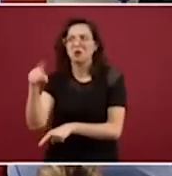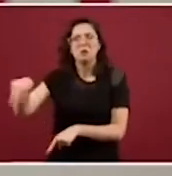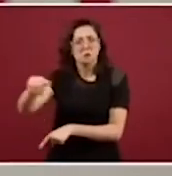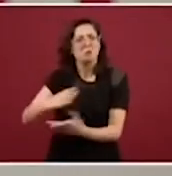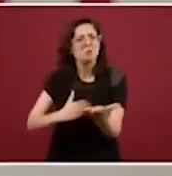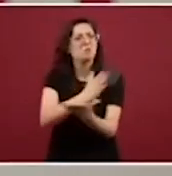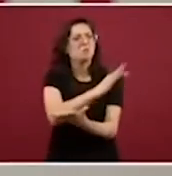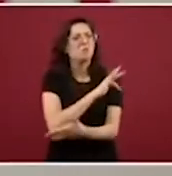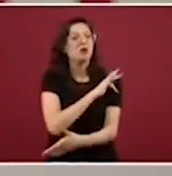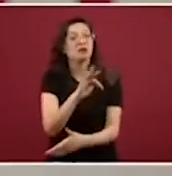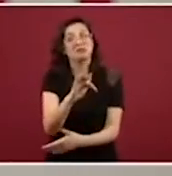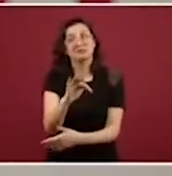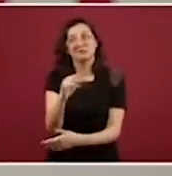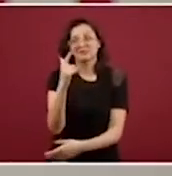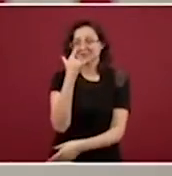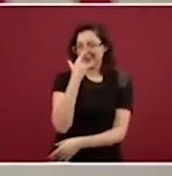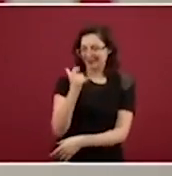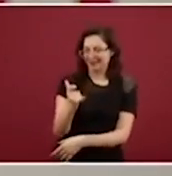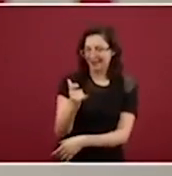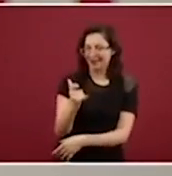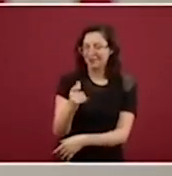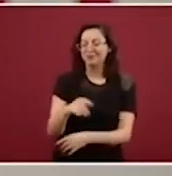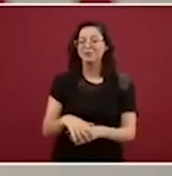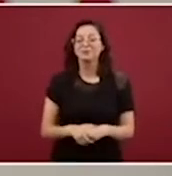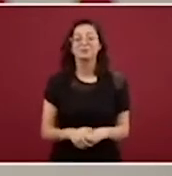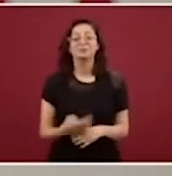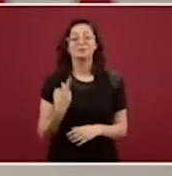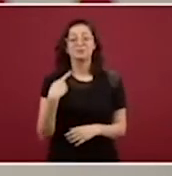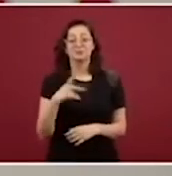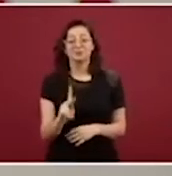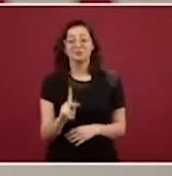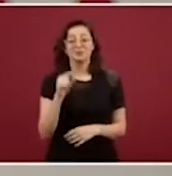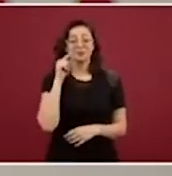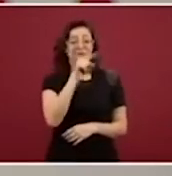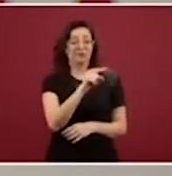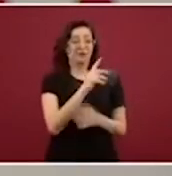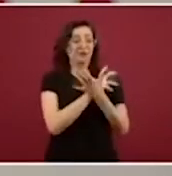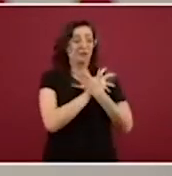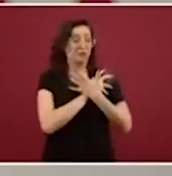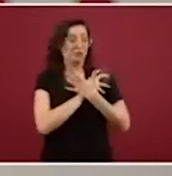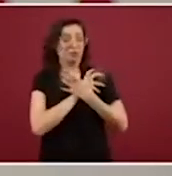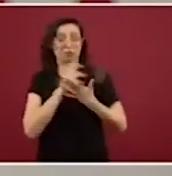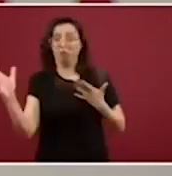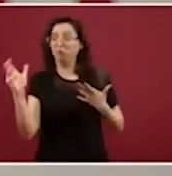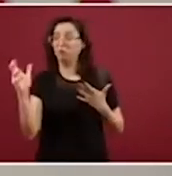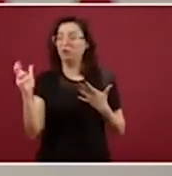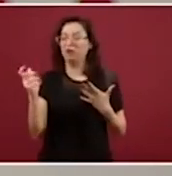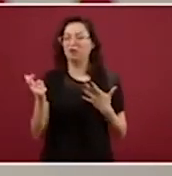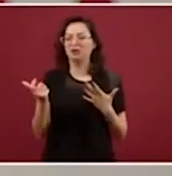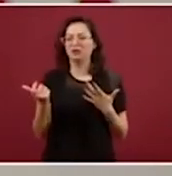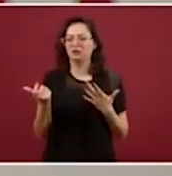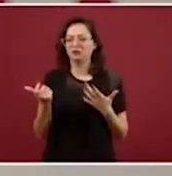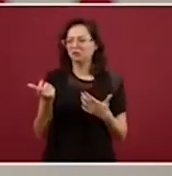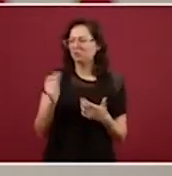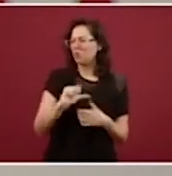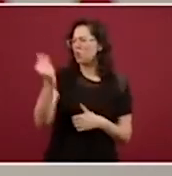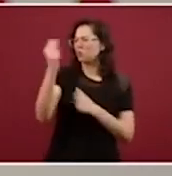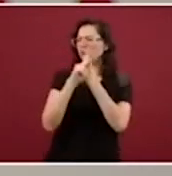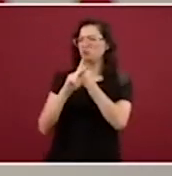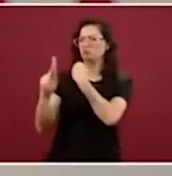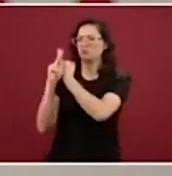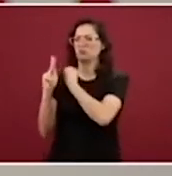llama la atención que estas medidas extremas no son necesariamente las que se usan en varios países del